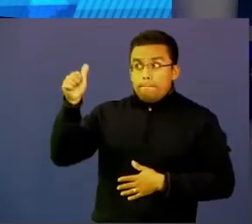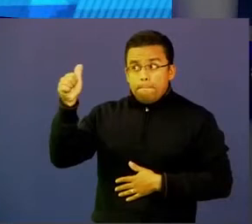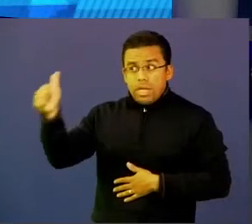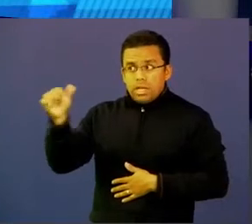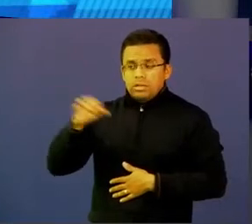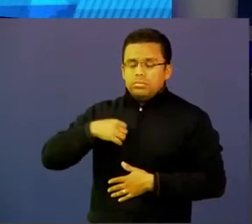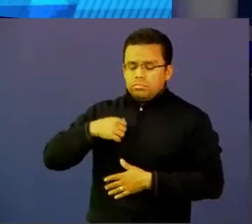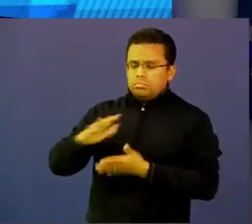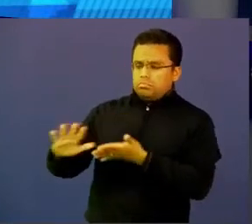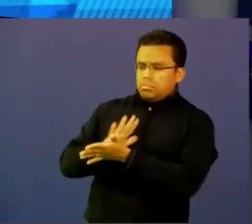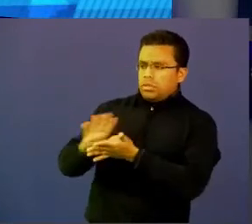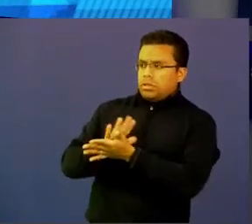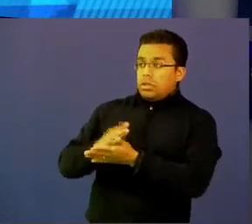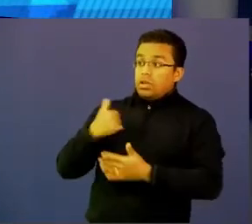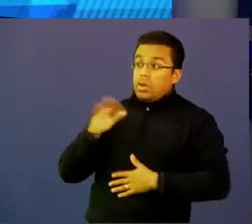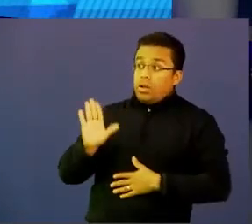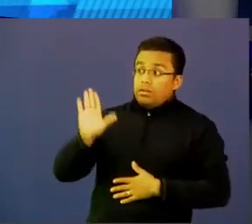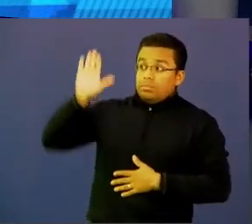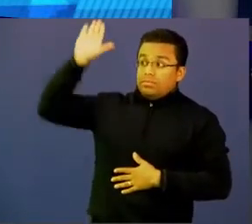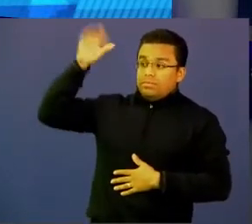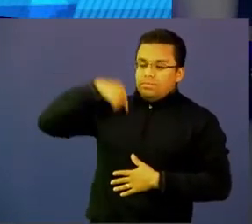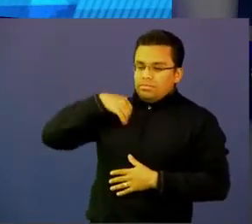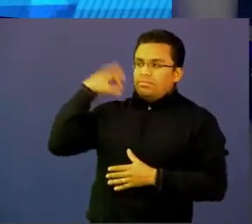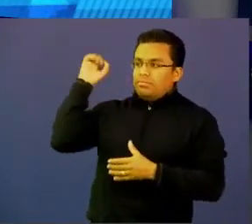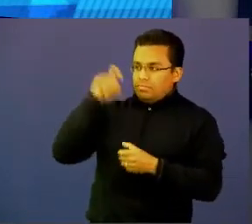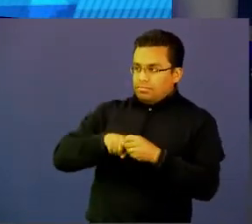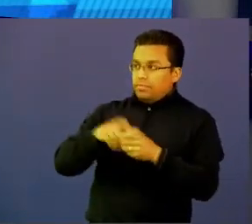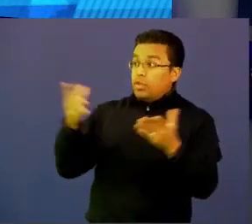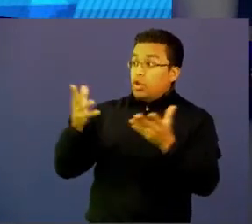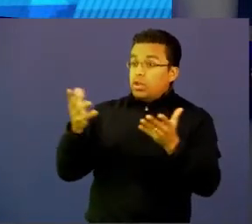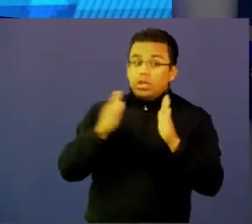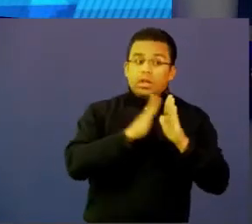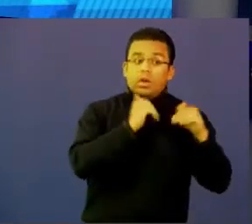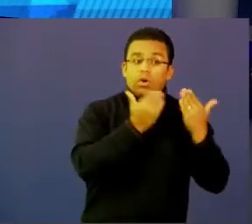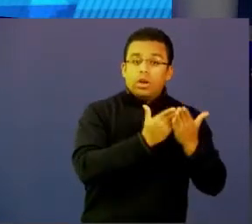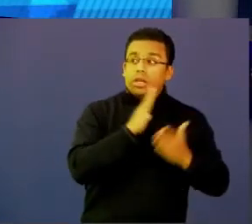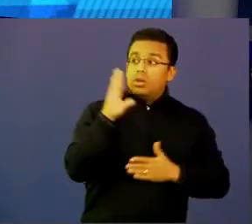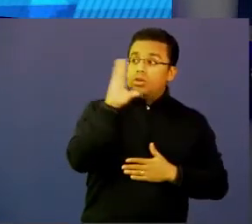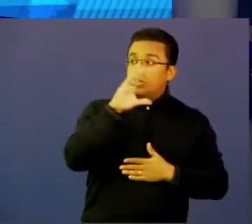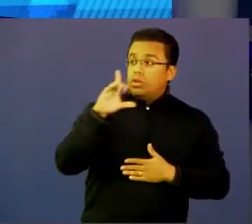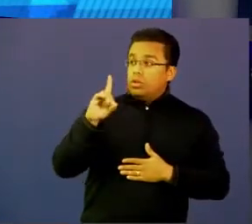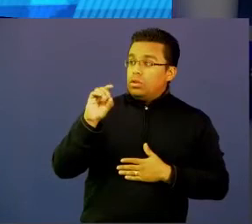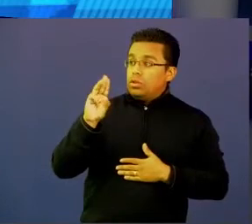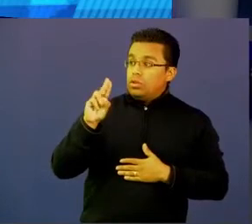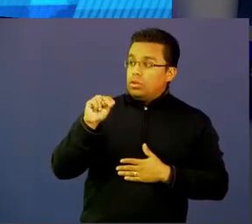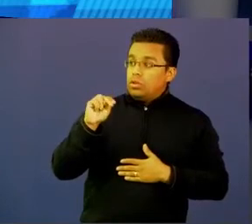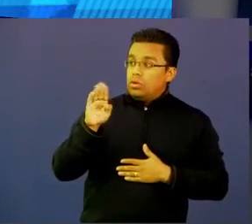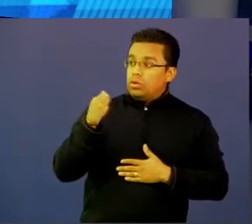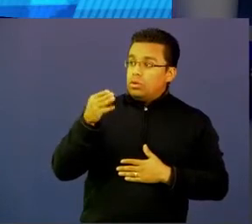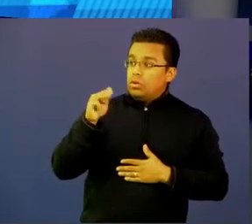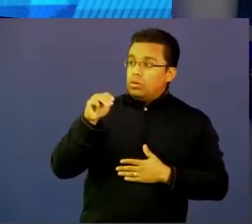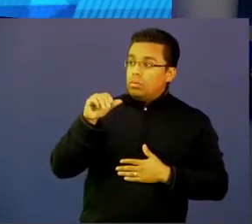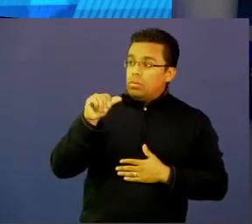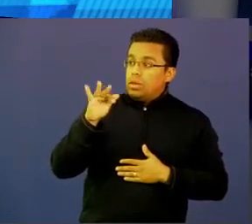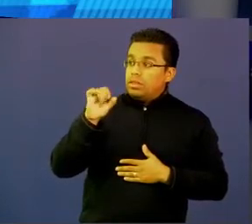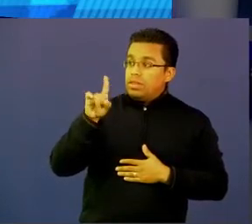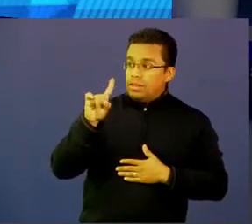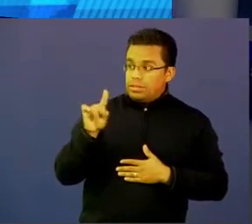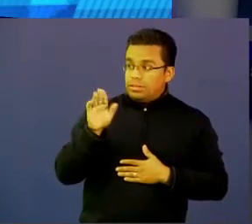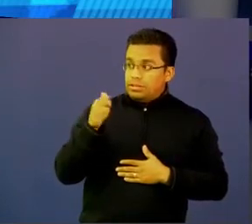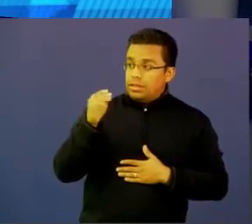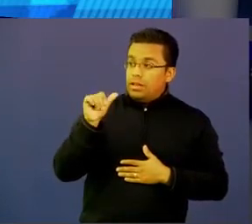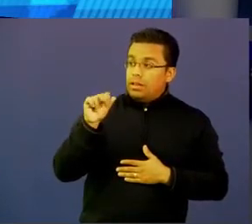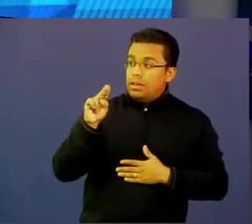reportando sintonía desde la institución educativa Don Matías, por supuesto desde Don Matías, Antioquia.